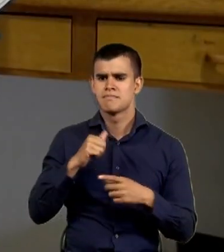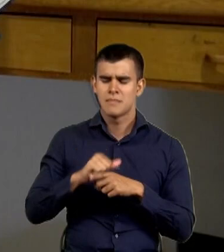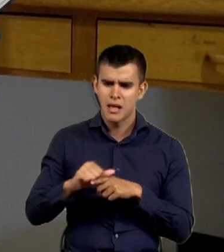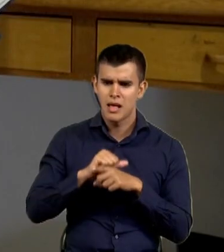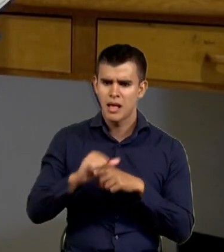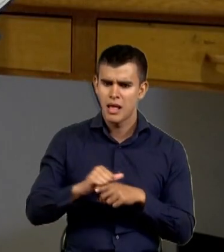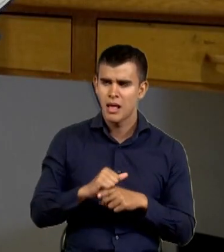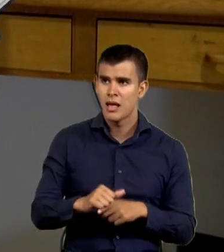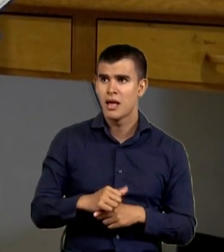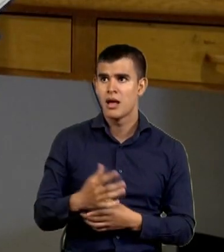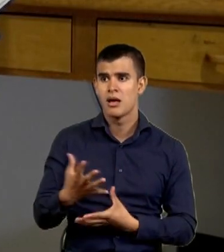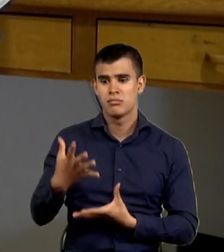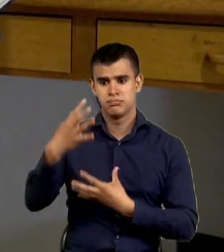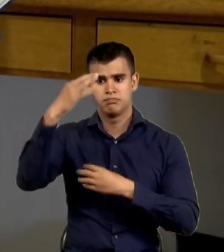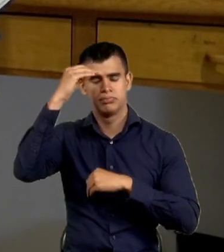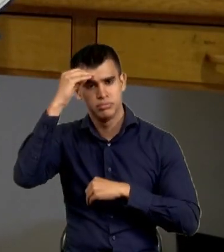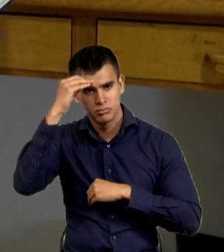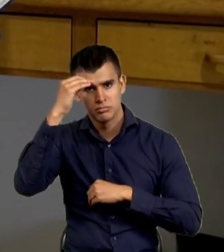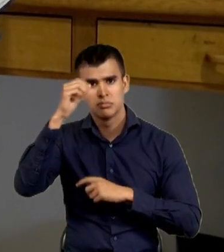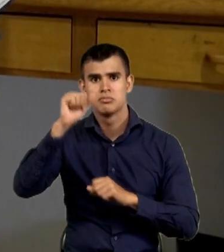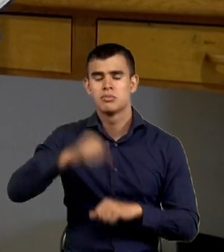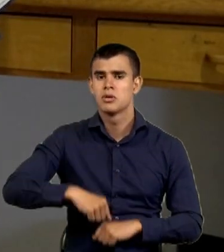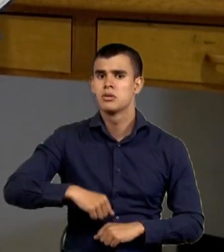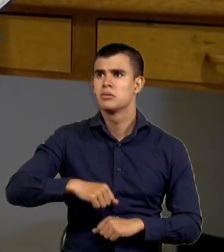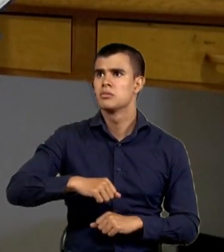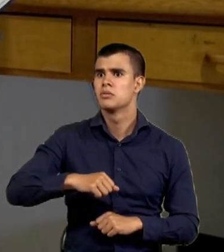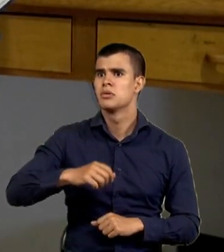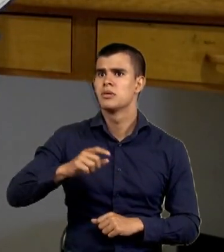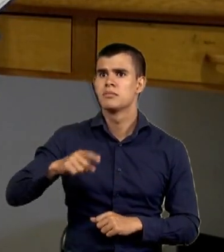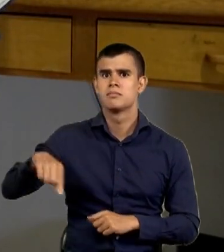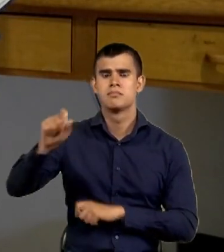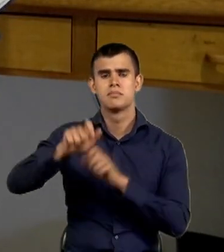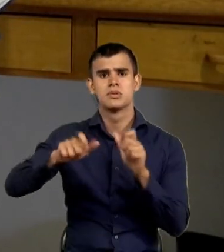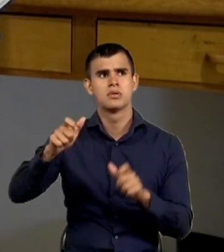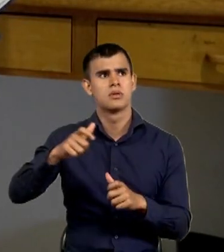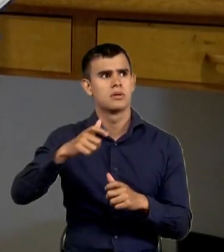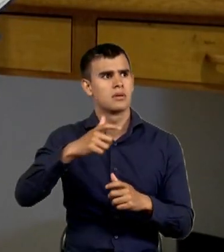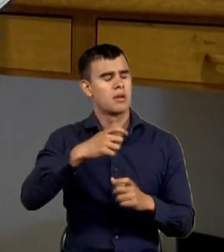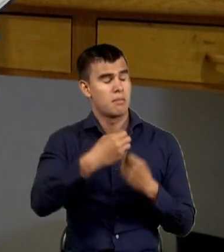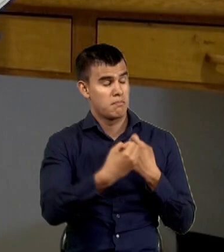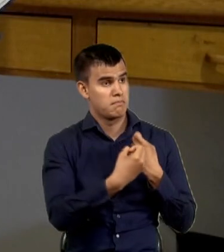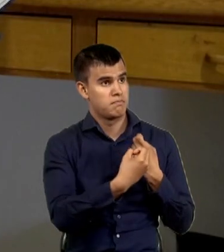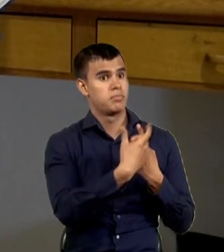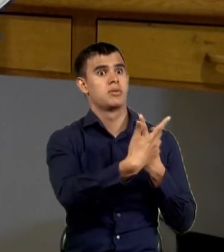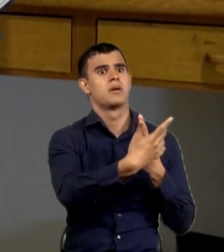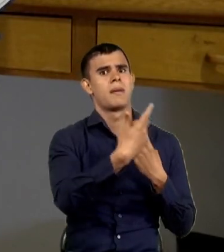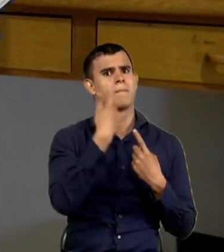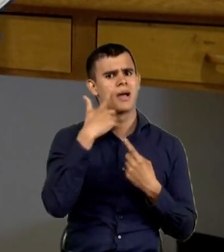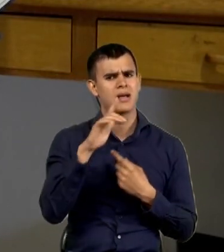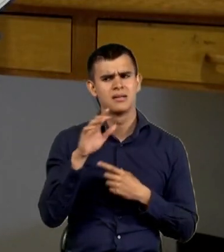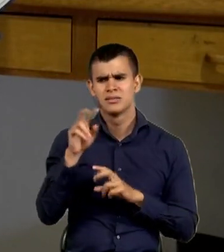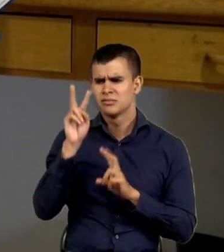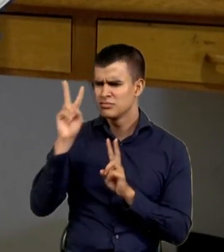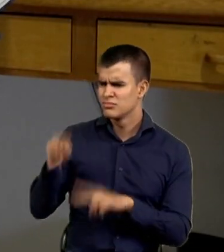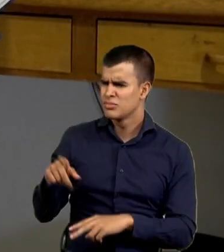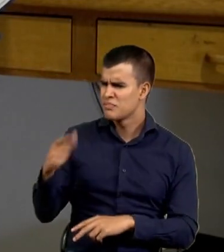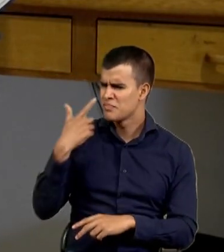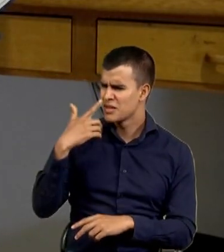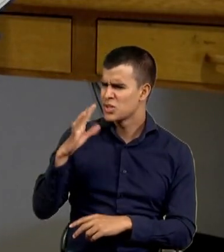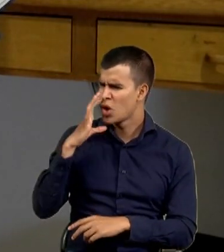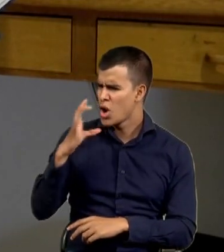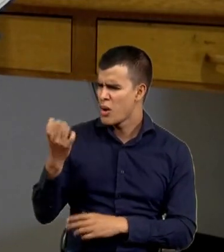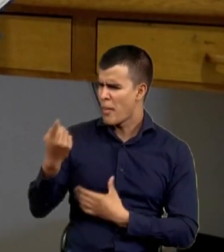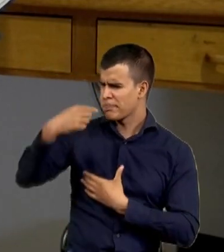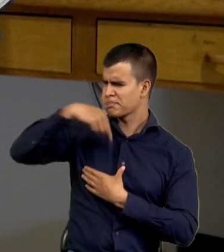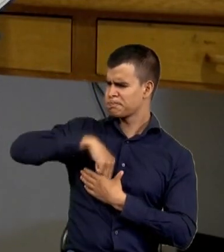en la calle, así, por eso el sonido fuerte que tengo viene de allí, ¿no? O sea, la gente le impacta bastante ver una mujer que